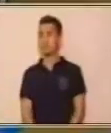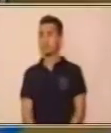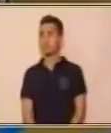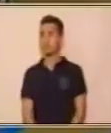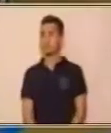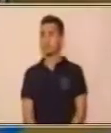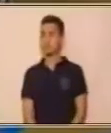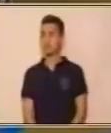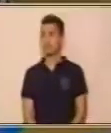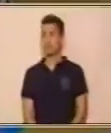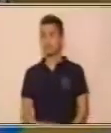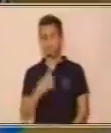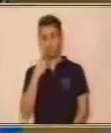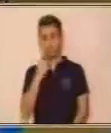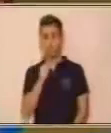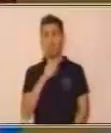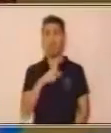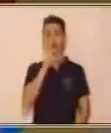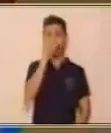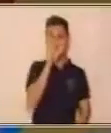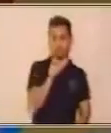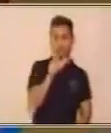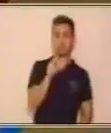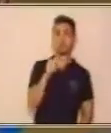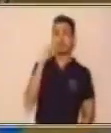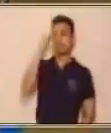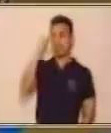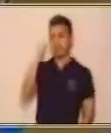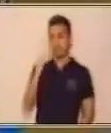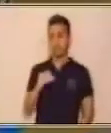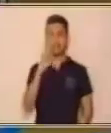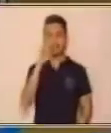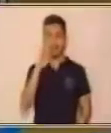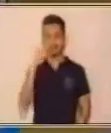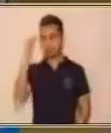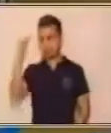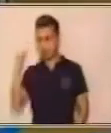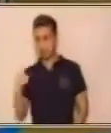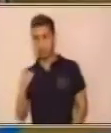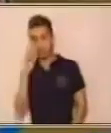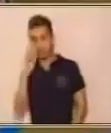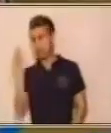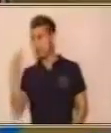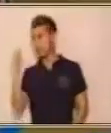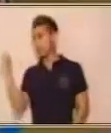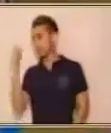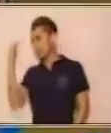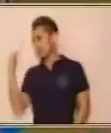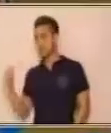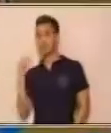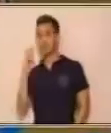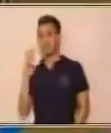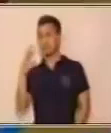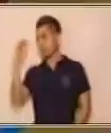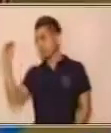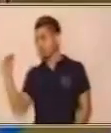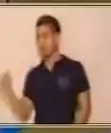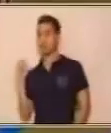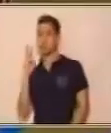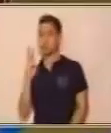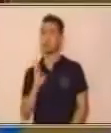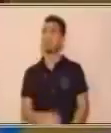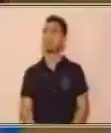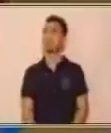La otra hojita la divido en 3 partes y llevo 6. La otra hojita la divido en 3 partes y llevo